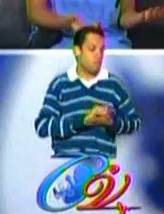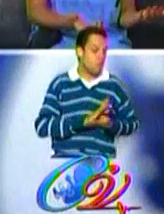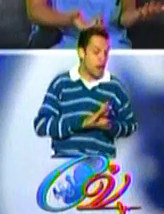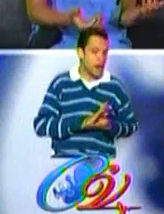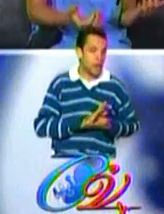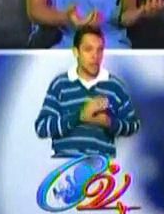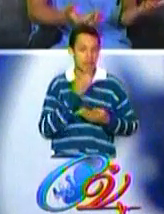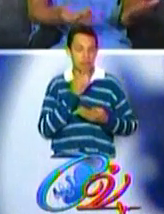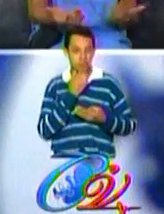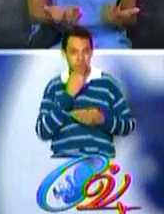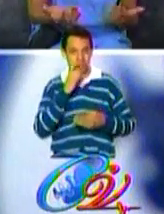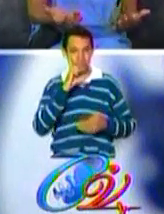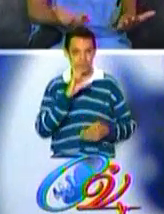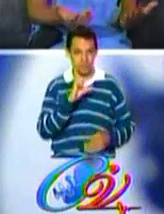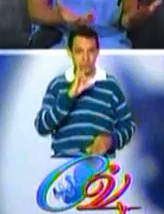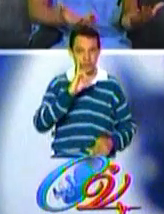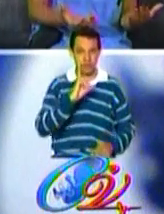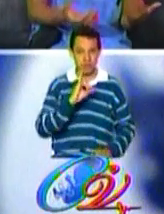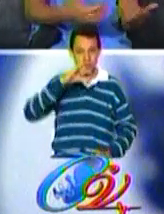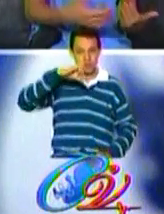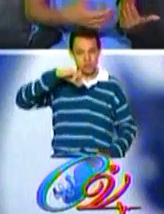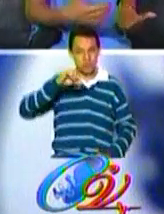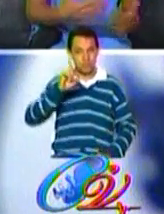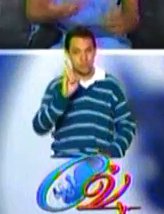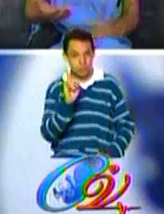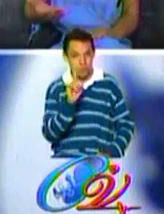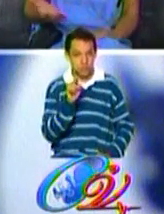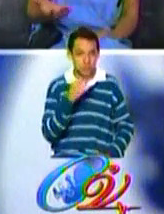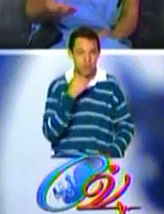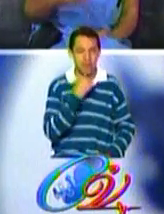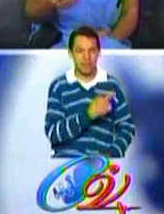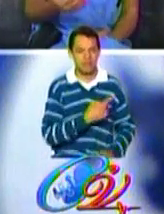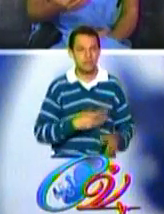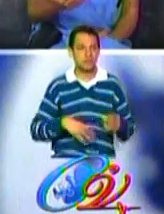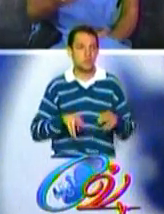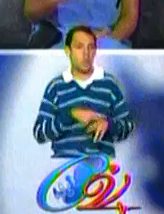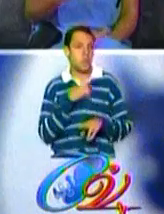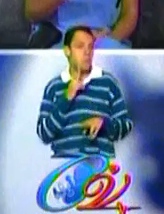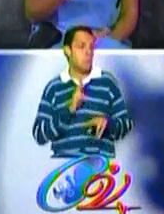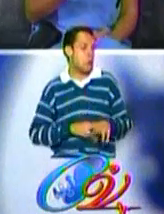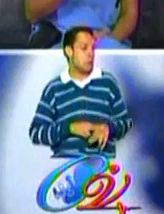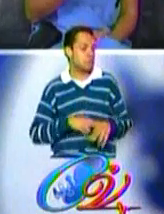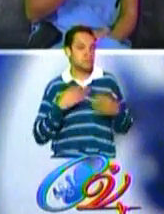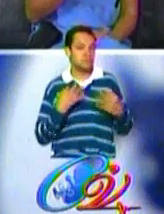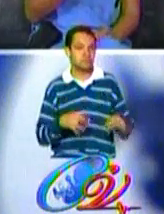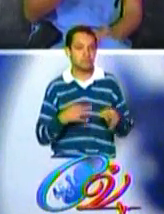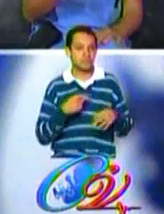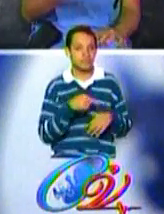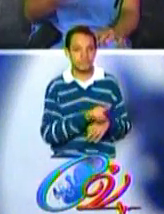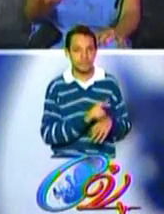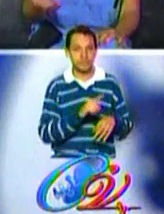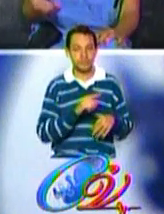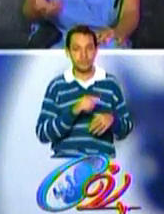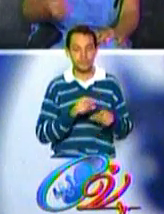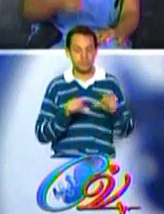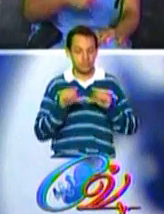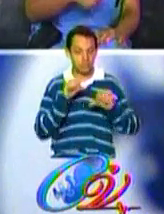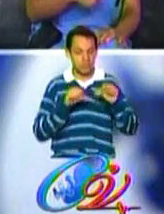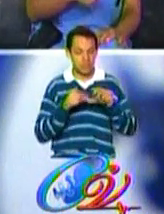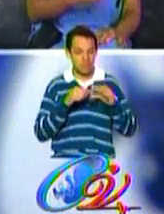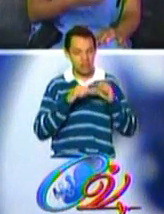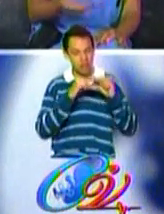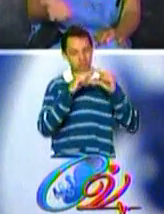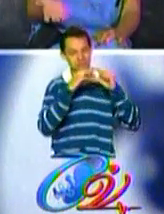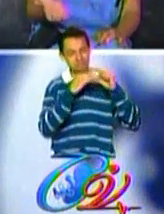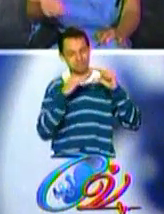lupus. Hay doctores que piensan que el lupus es simplemente que las inmunoglobulinas están alteradas